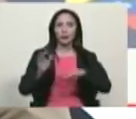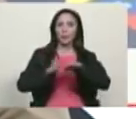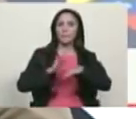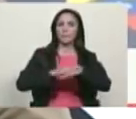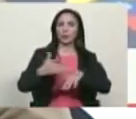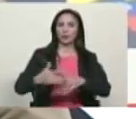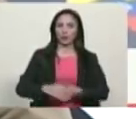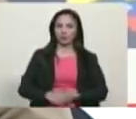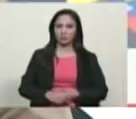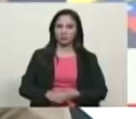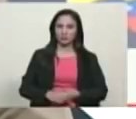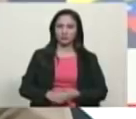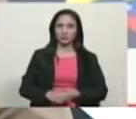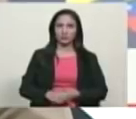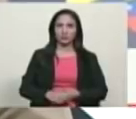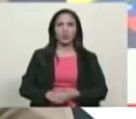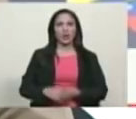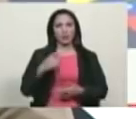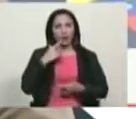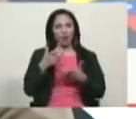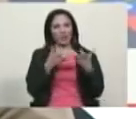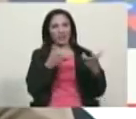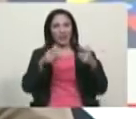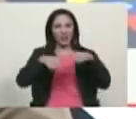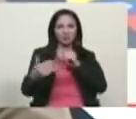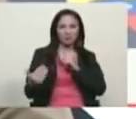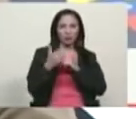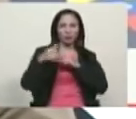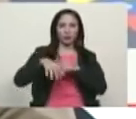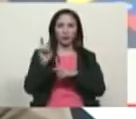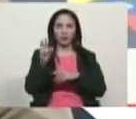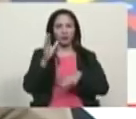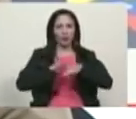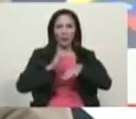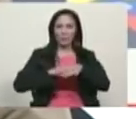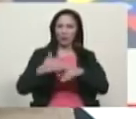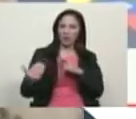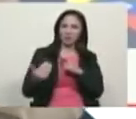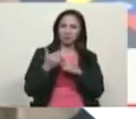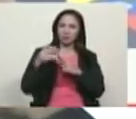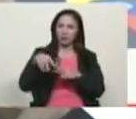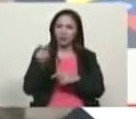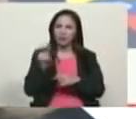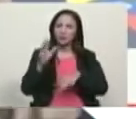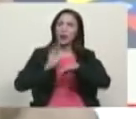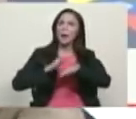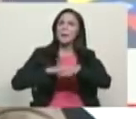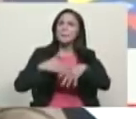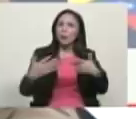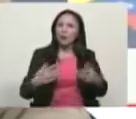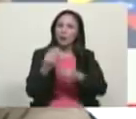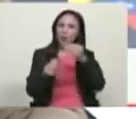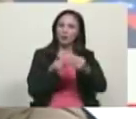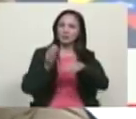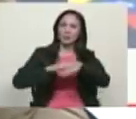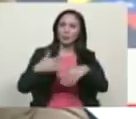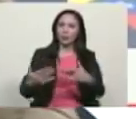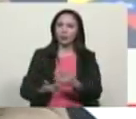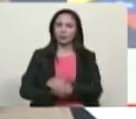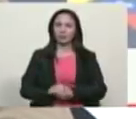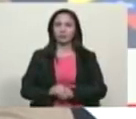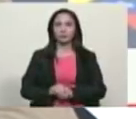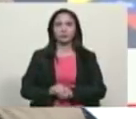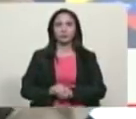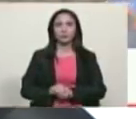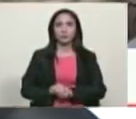Para declararle la guerra a Venezuela, señor Donald Trump. ¿Cuál es la causa de guerra?